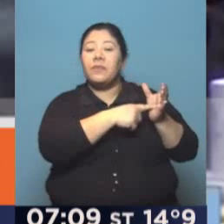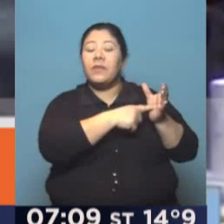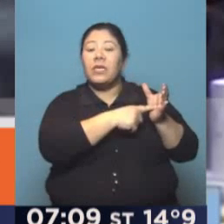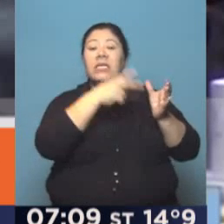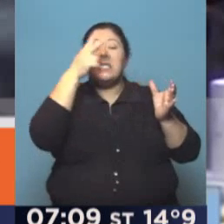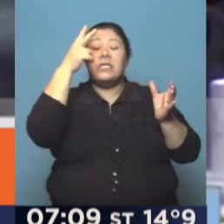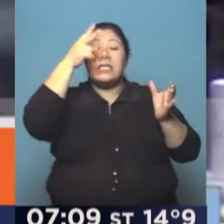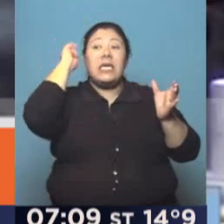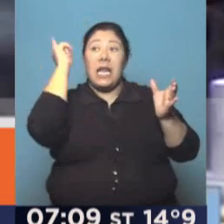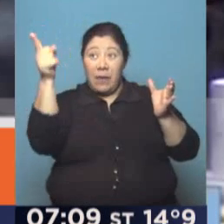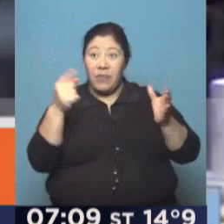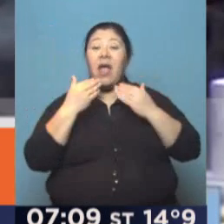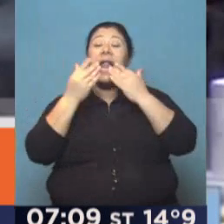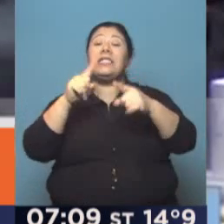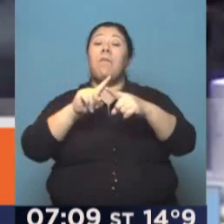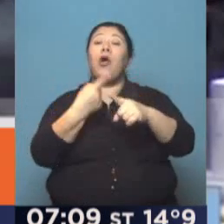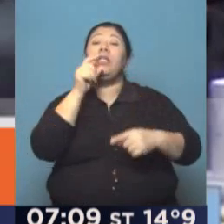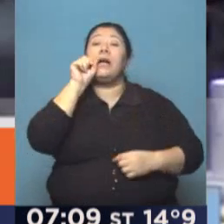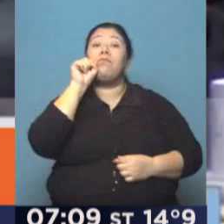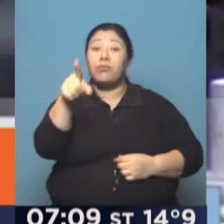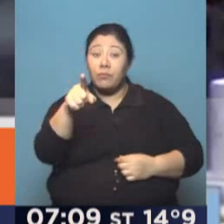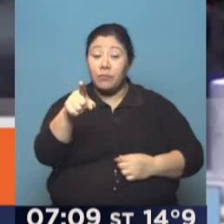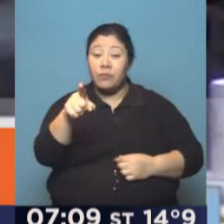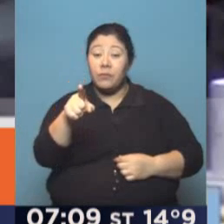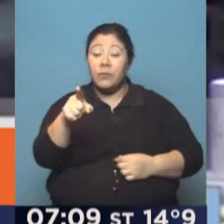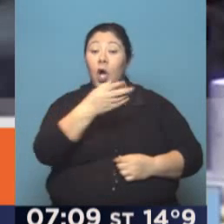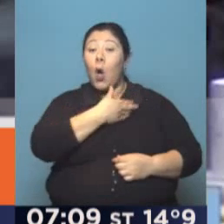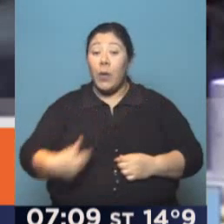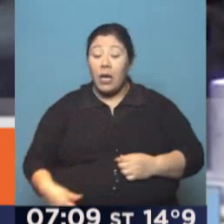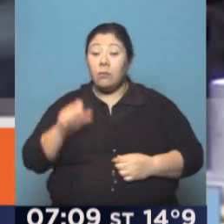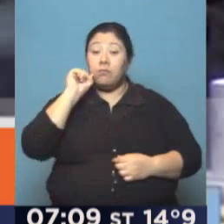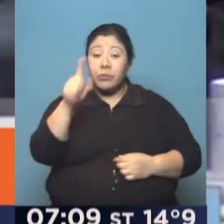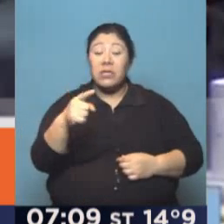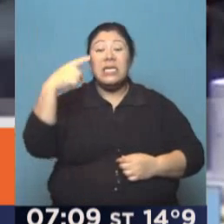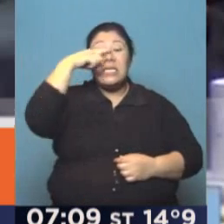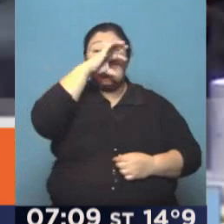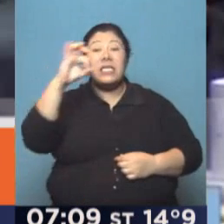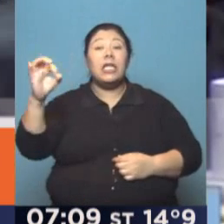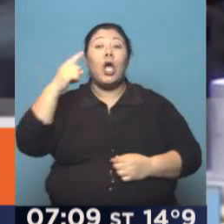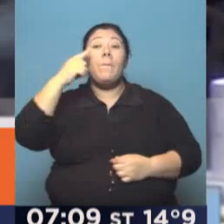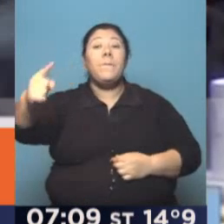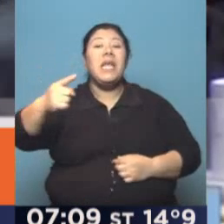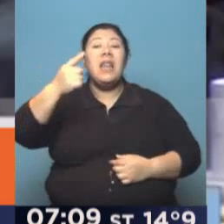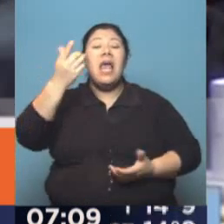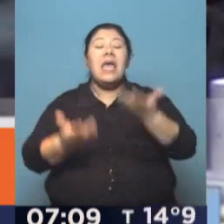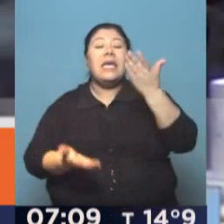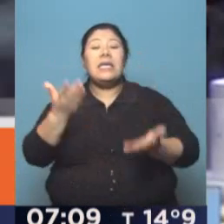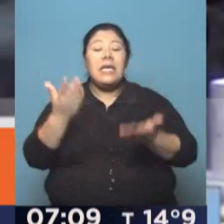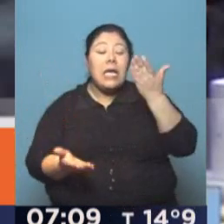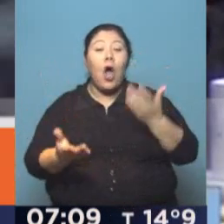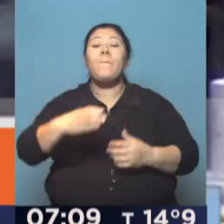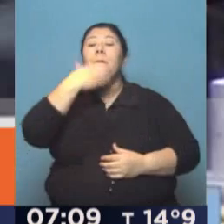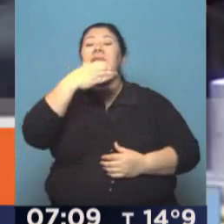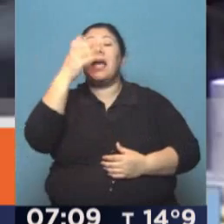que gracias a su política macroeconómica tenemos más de 700.000 kilos de manzana chilena compitiendo en